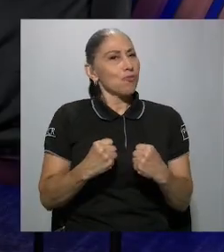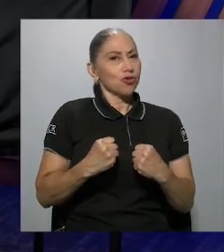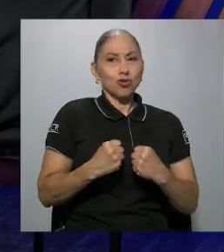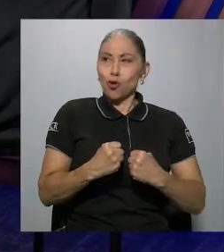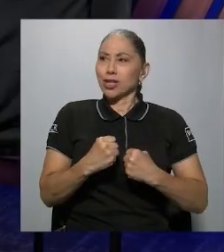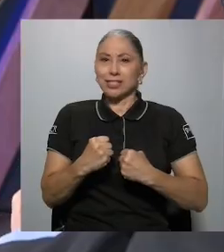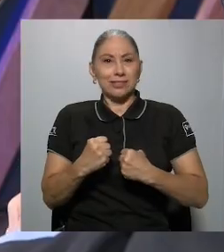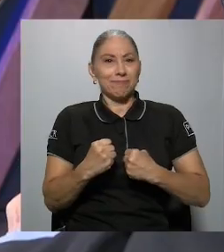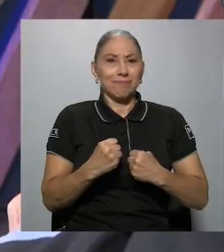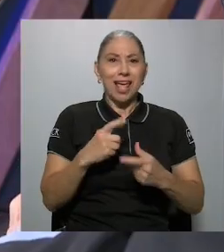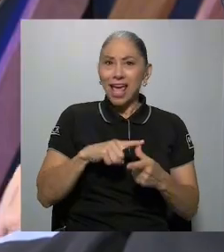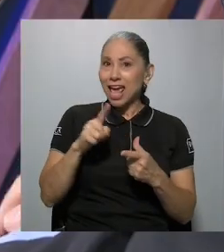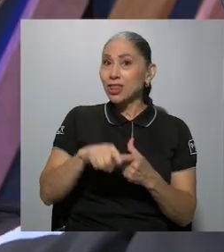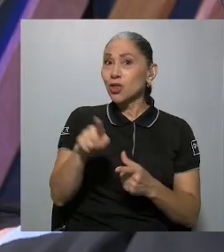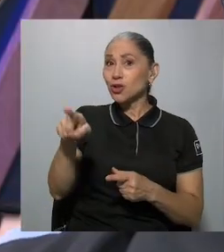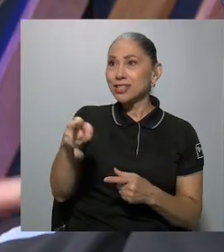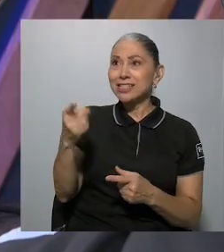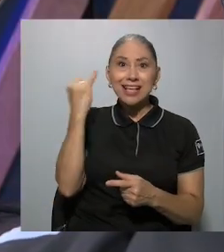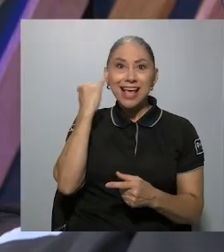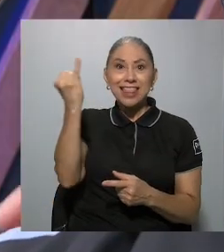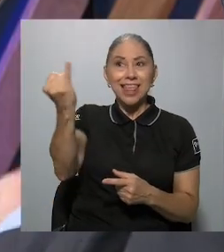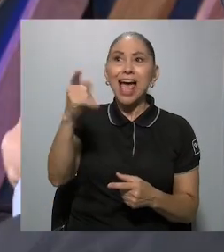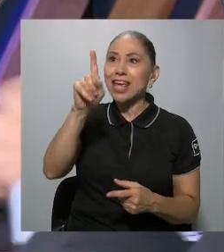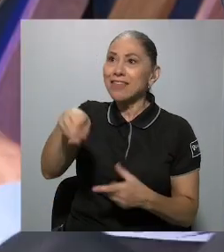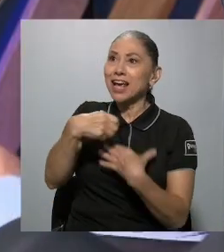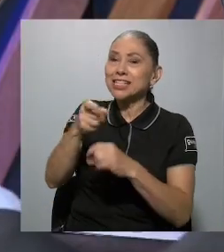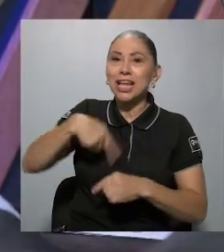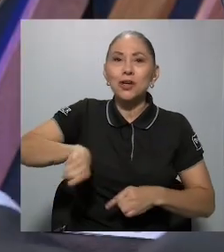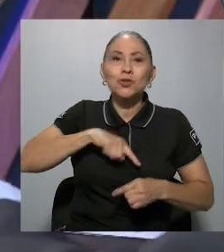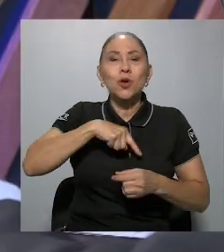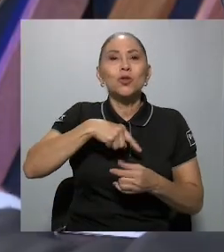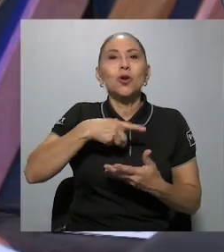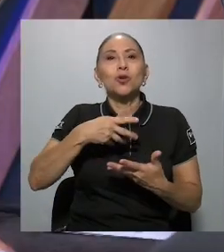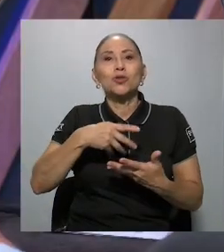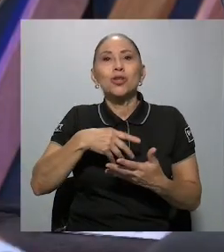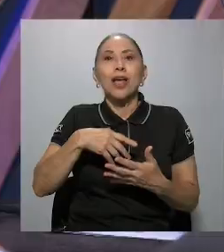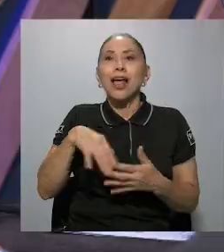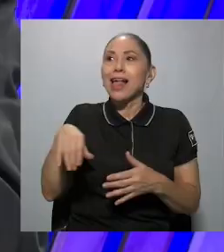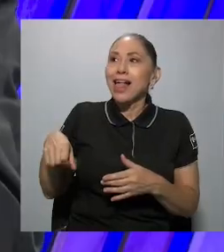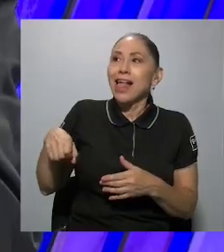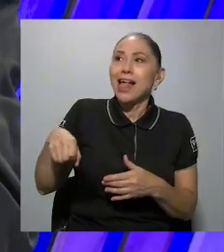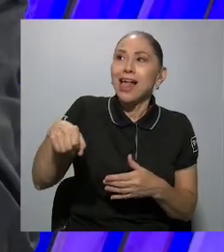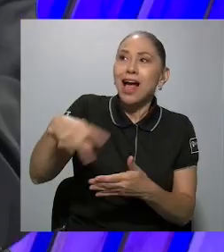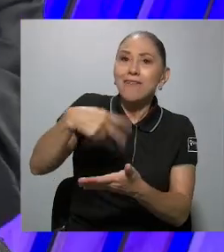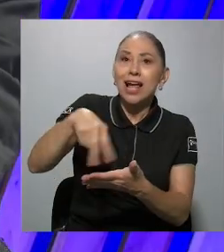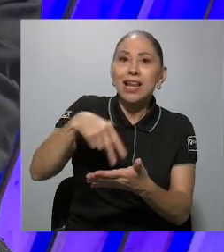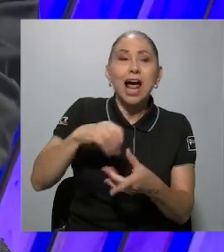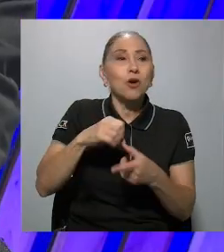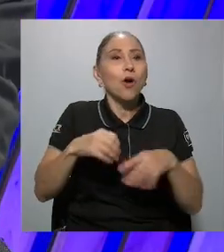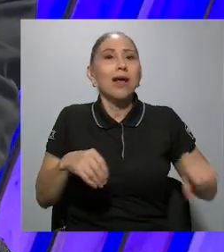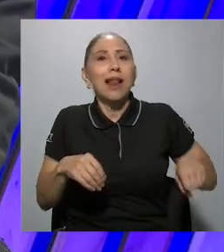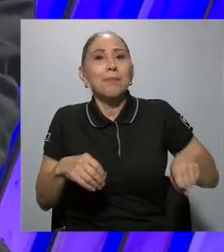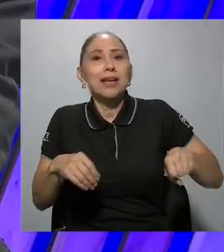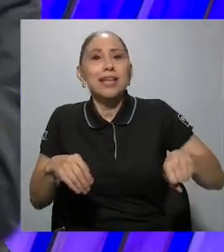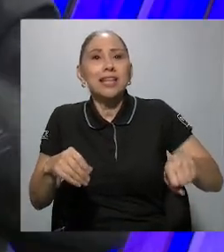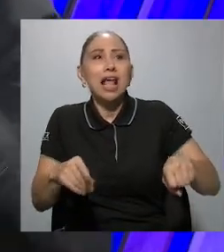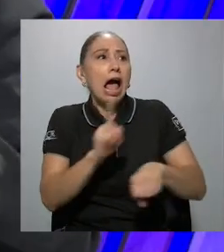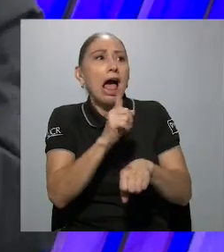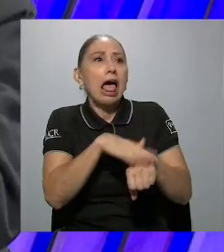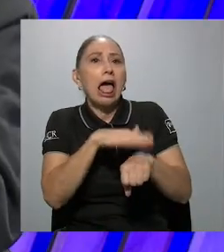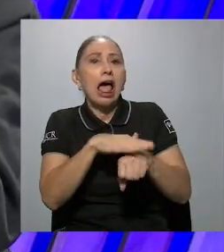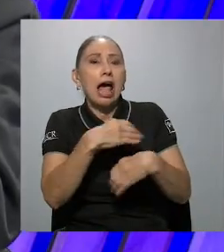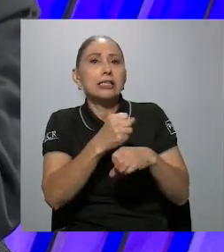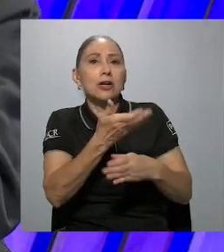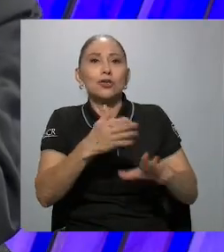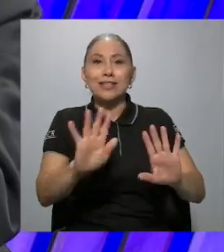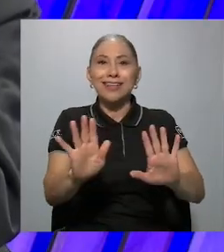esa idea de que nos tienen que poner a bailar y que nos tienen que llevar de la manita y no dejarnos hacer cosas, creo que no es, creo